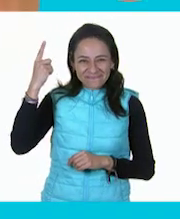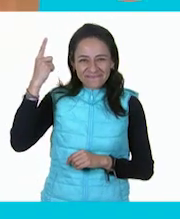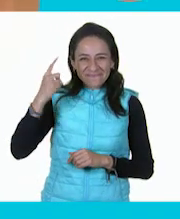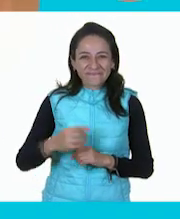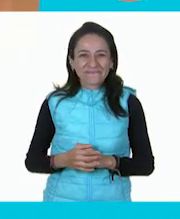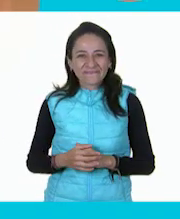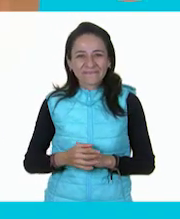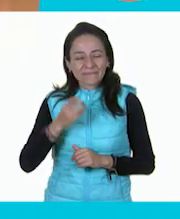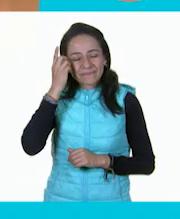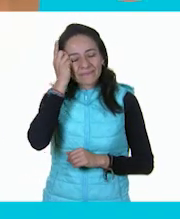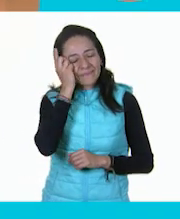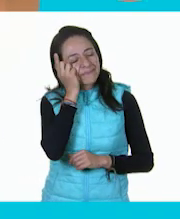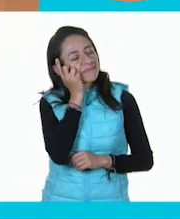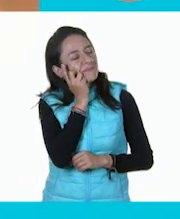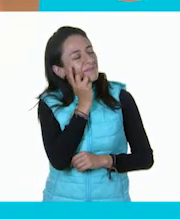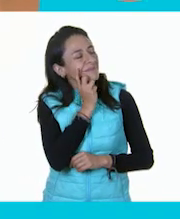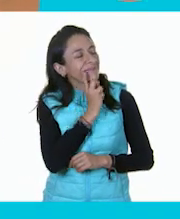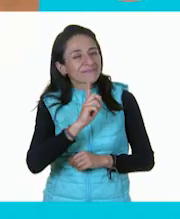dormir.